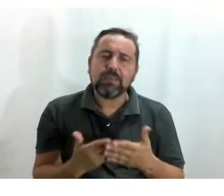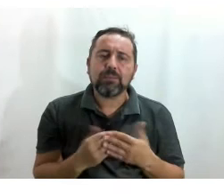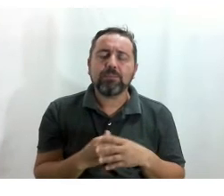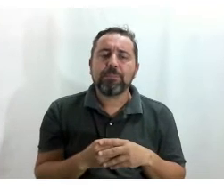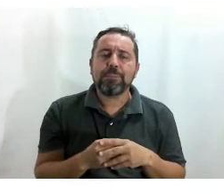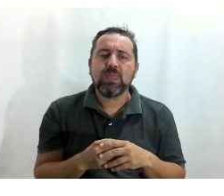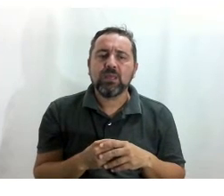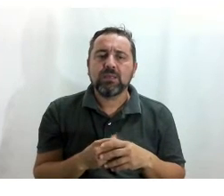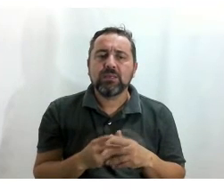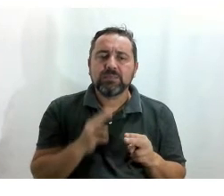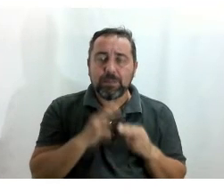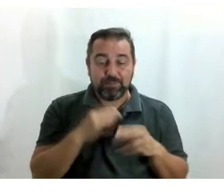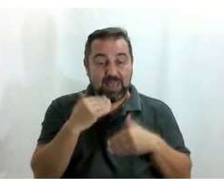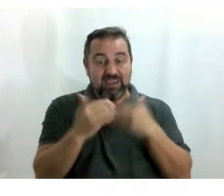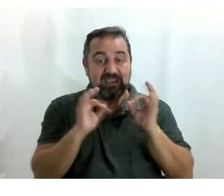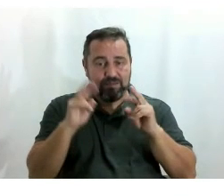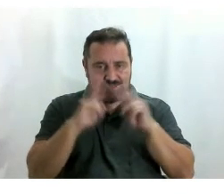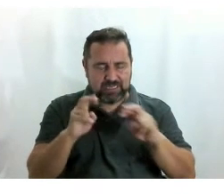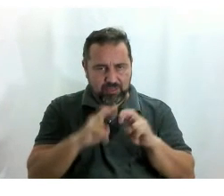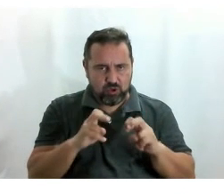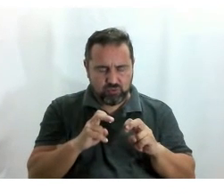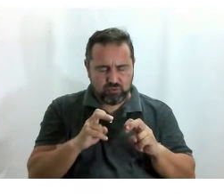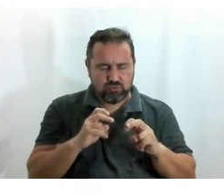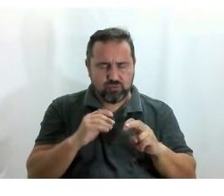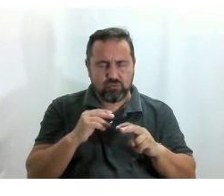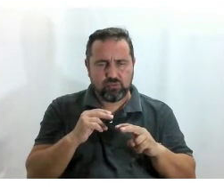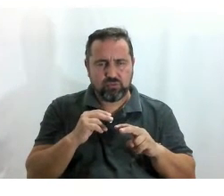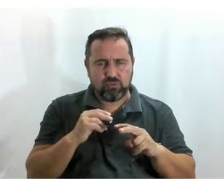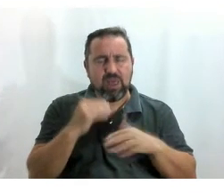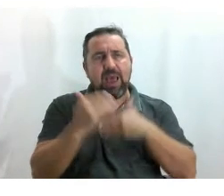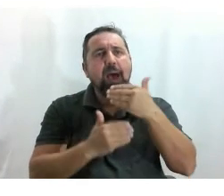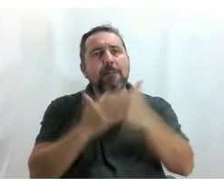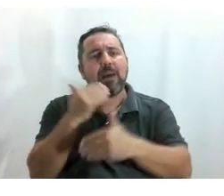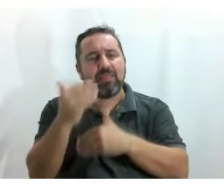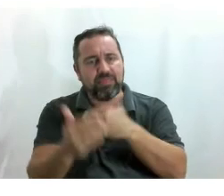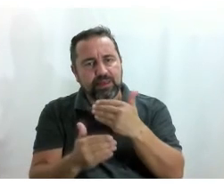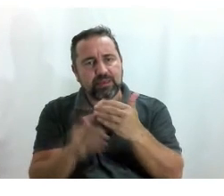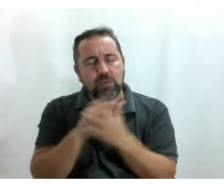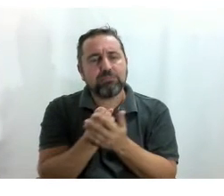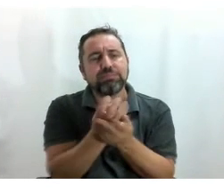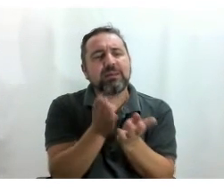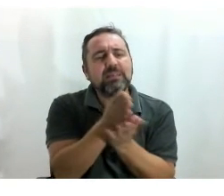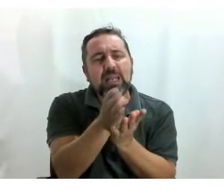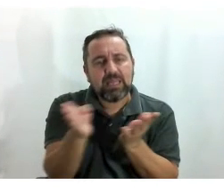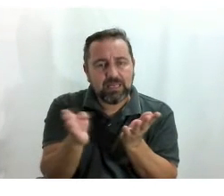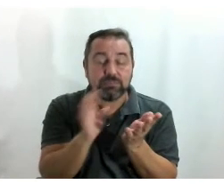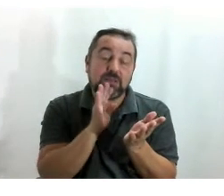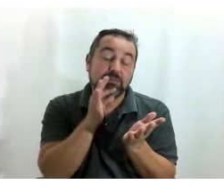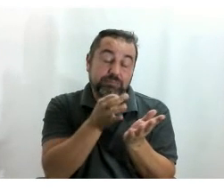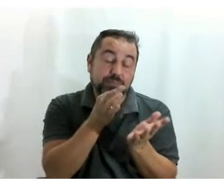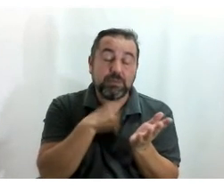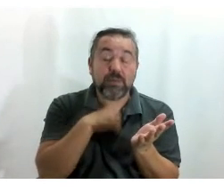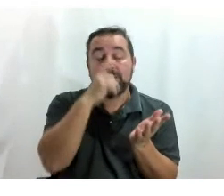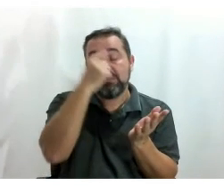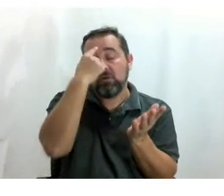los avances en investigación. ¿Qué líneas abiertas hay en relación, es que como lo acabas de mencionar, me acabo de